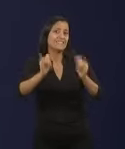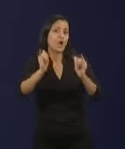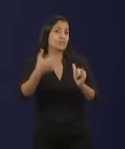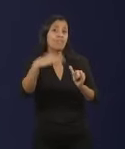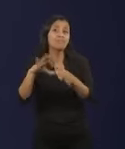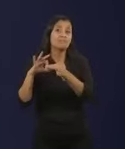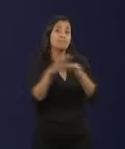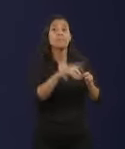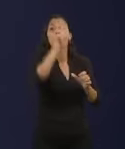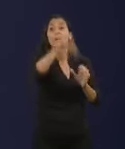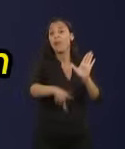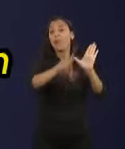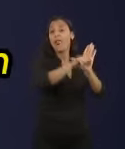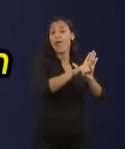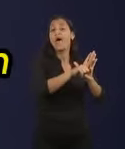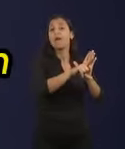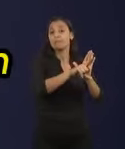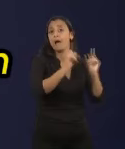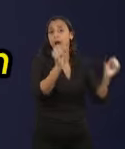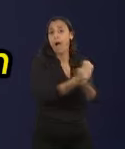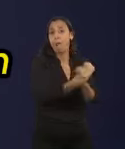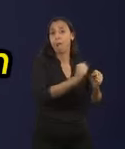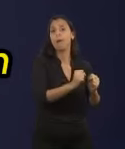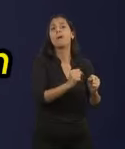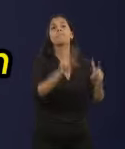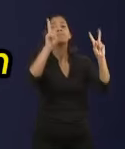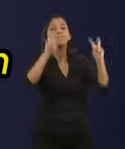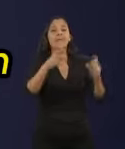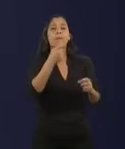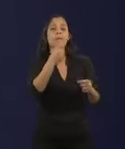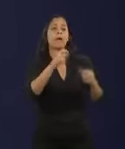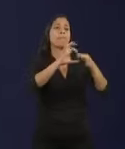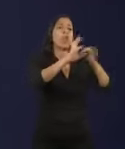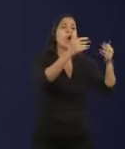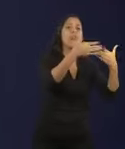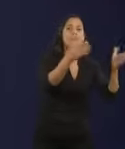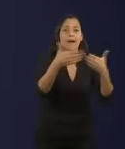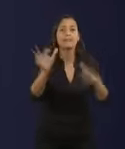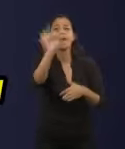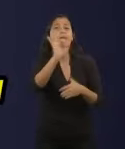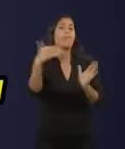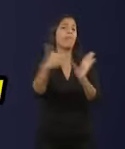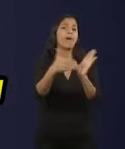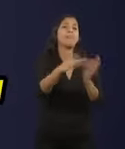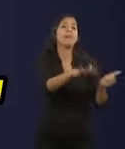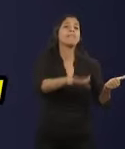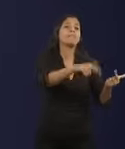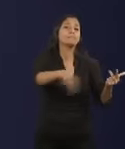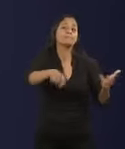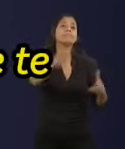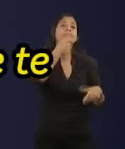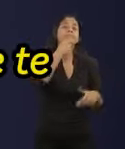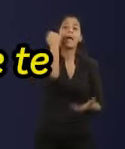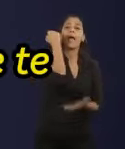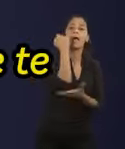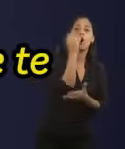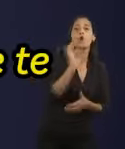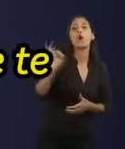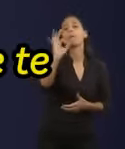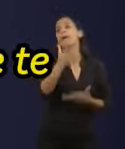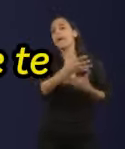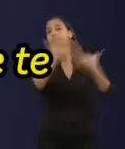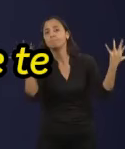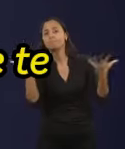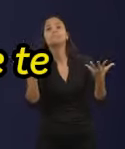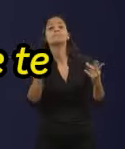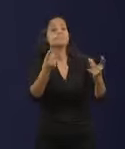términos de libertades y en términos de lo que esas libertades puedan aportar después a diferentes ámbitos no como puede ser la economía como es a lo que